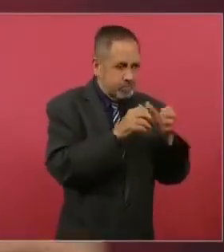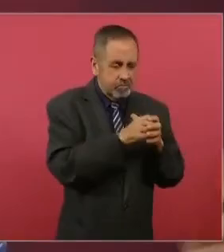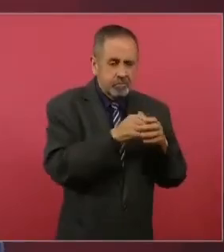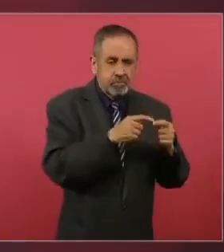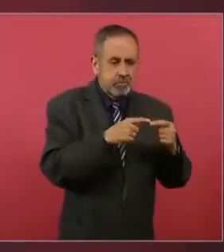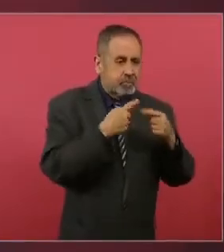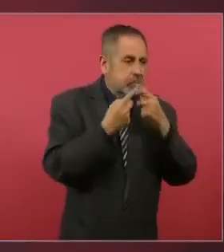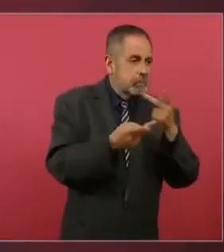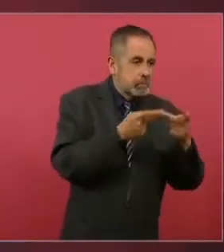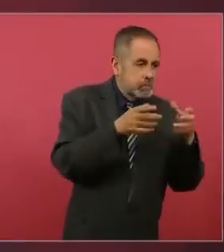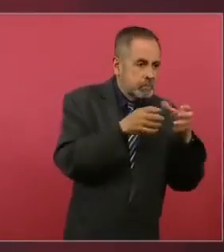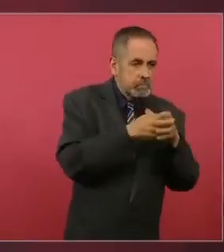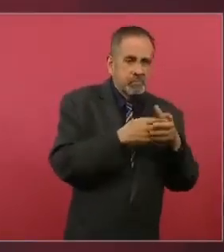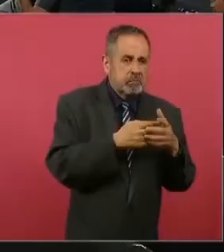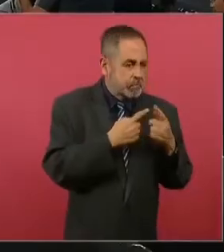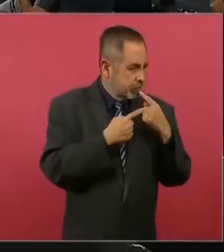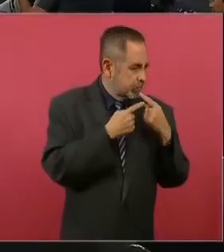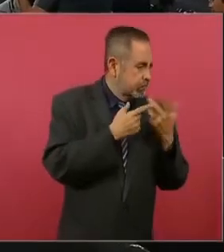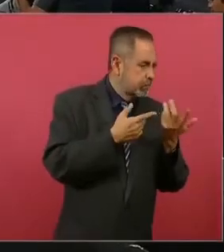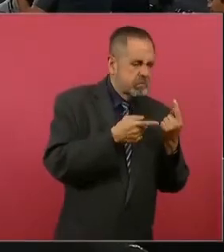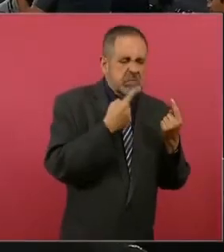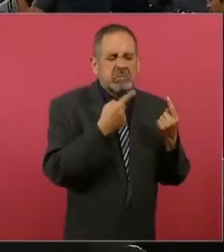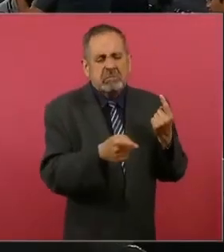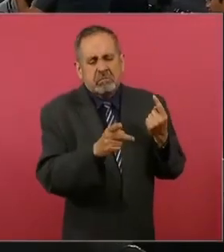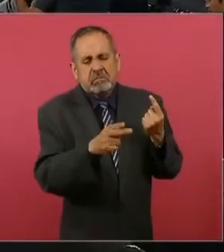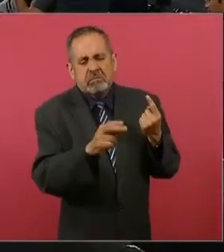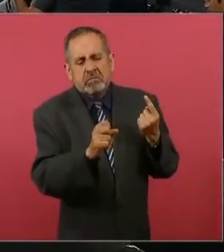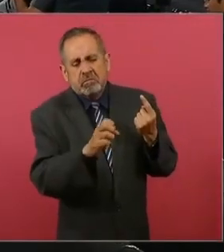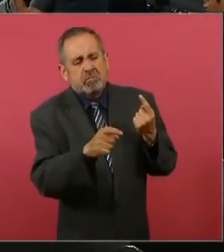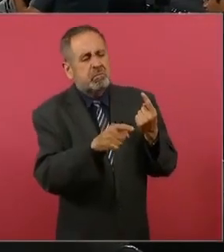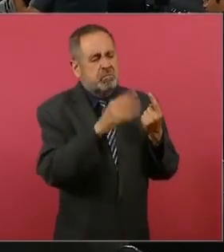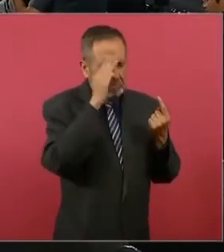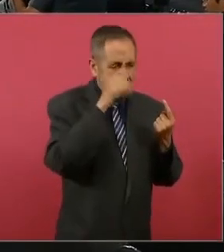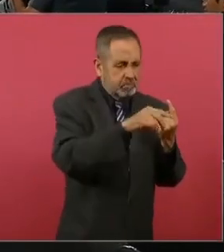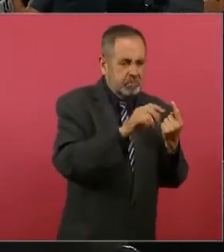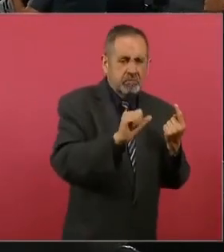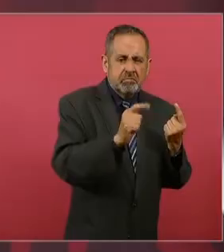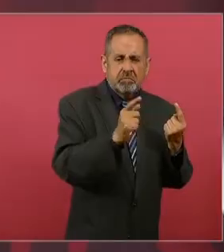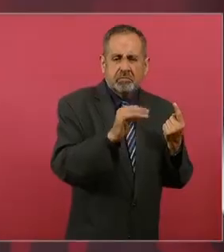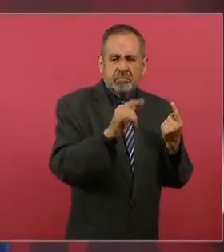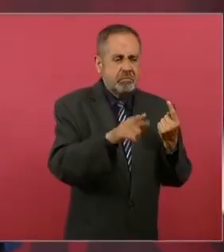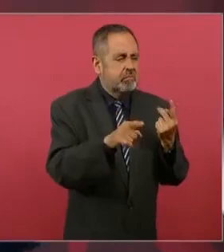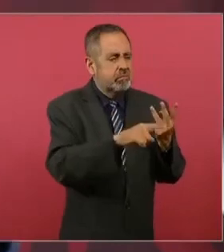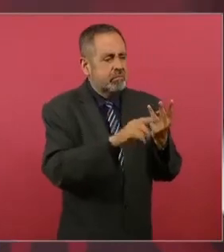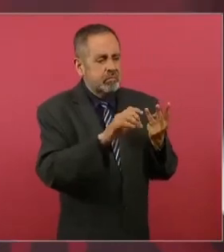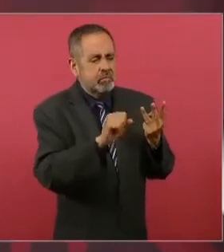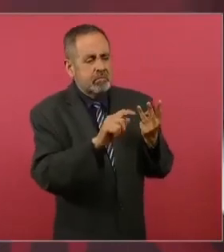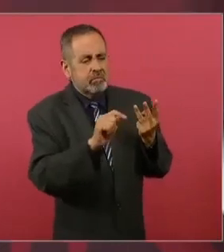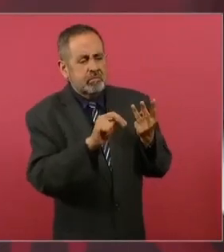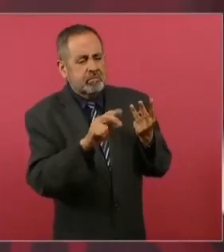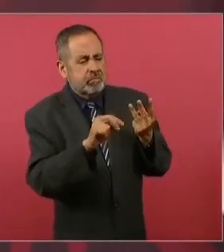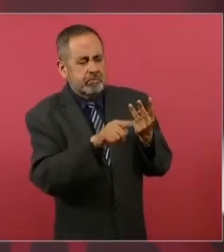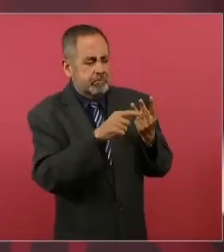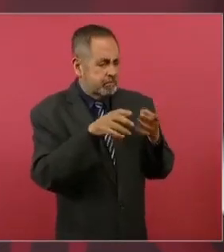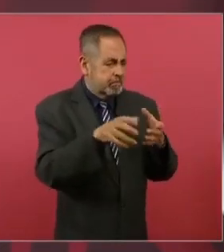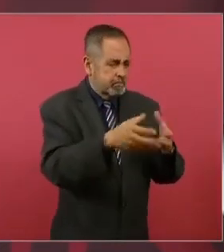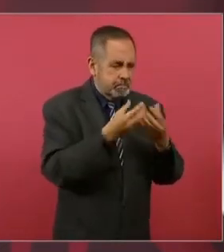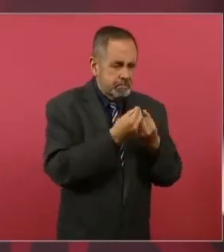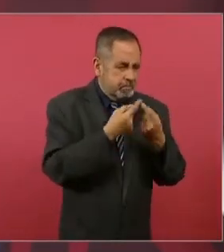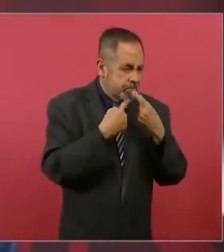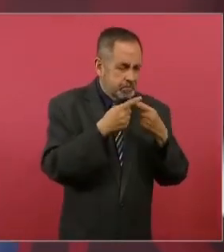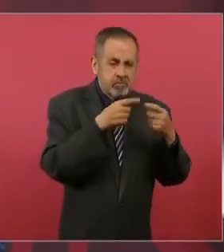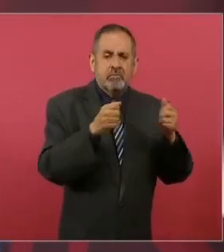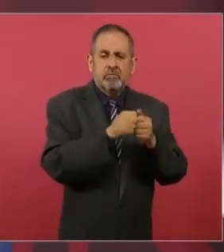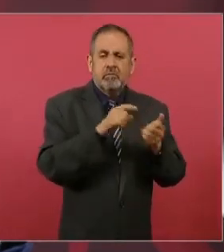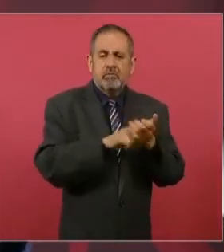son las consultas. A ver qué dice Krause, qué dice Aguilar, qué dice Castañeda, ¿no? Que se reúne con